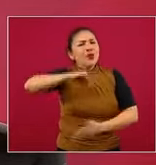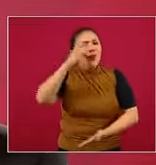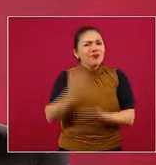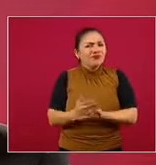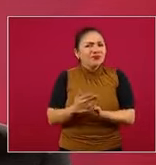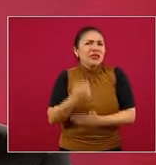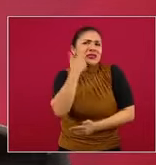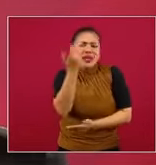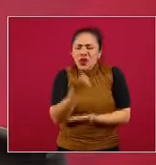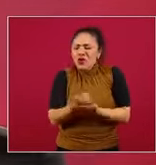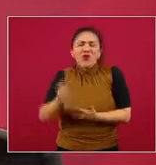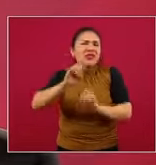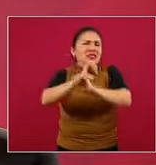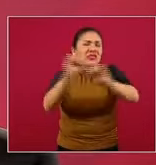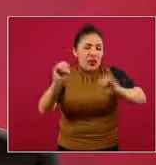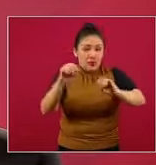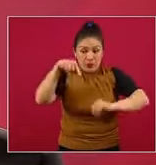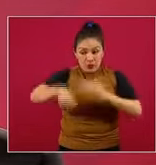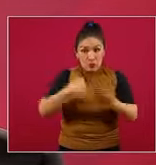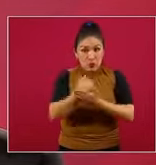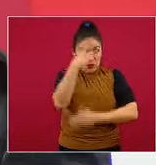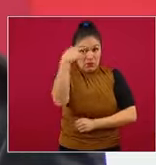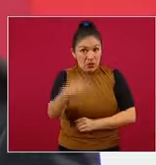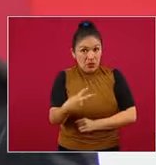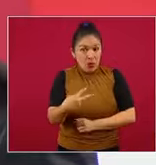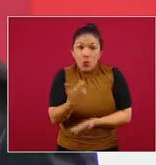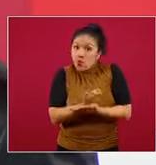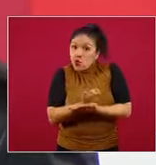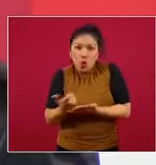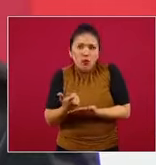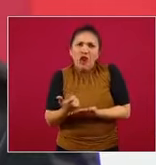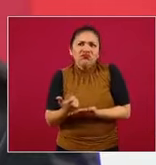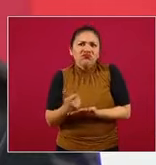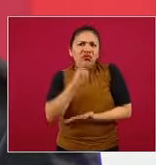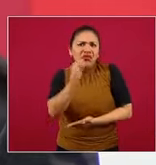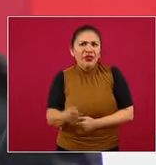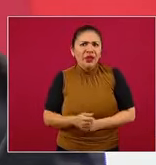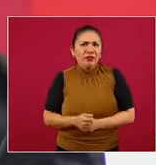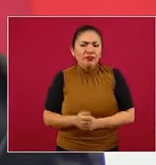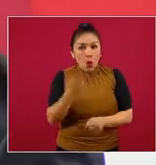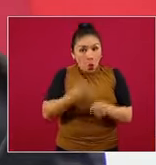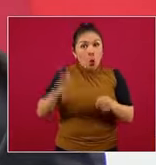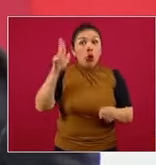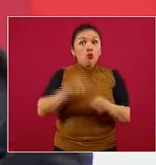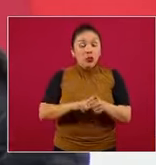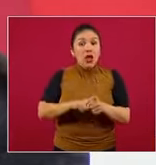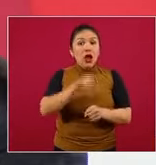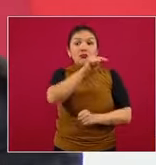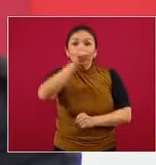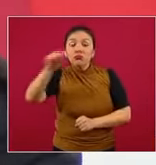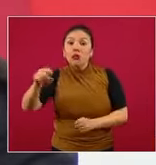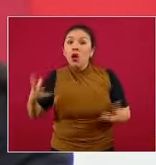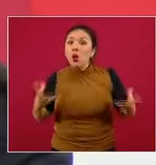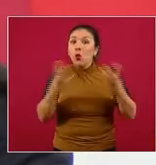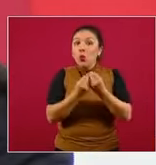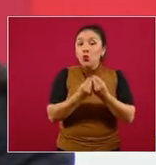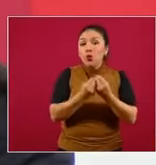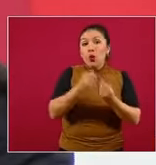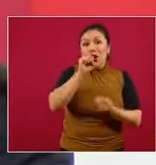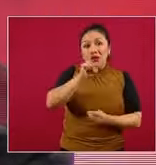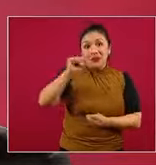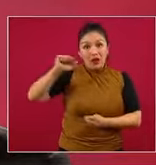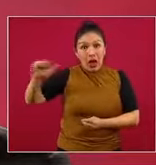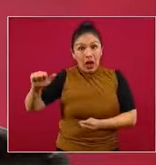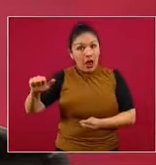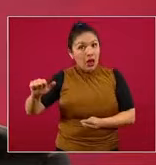no haya cuotas. En la Ciudad de México no se cobran cuotas en los hospitales que pertenecen a la Secretaría